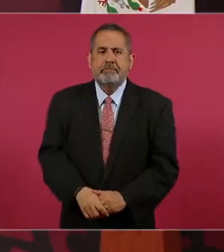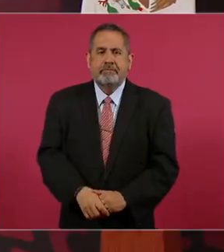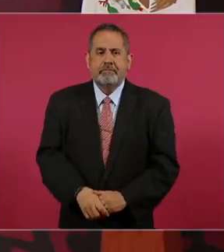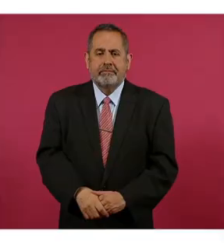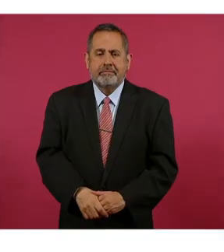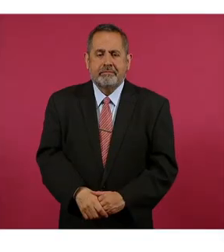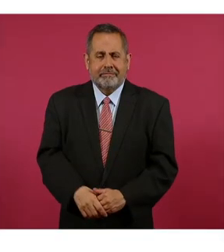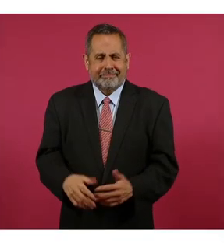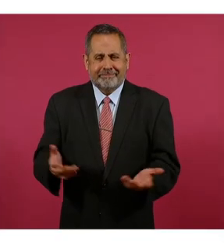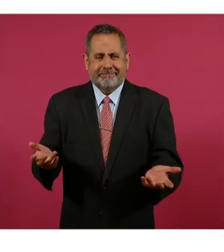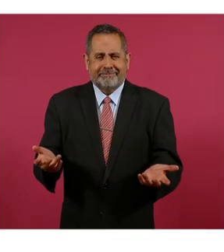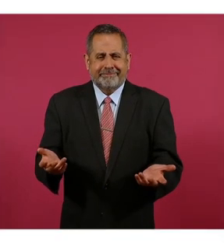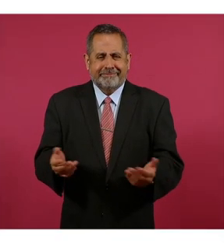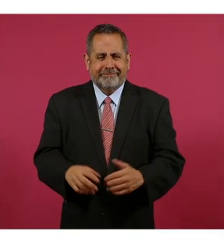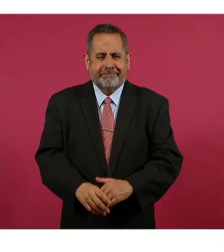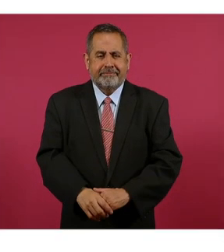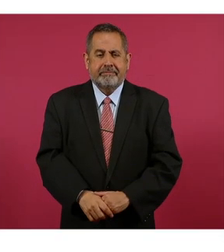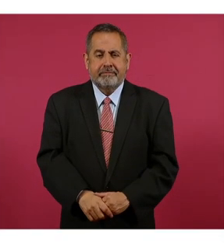¿Qué cosa